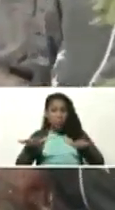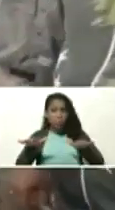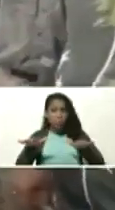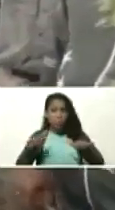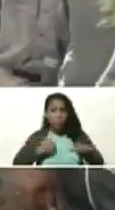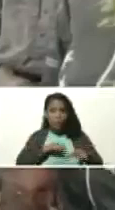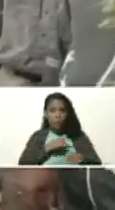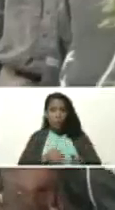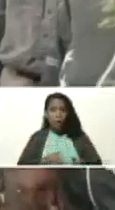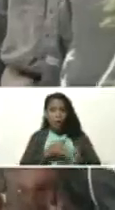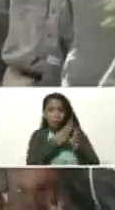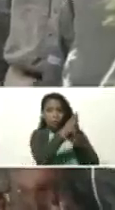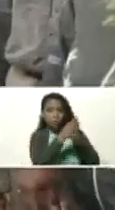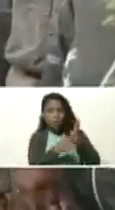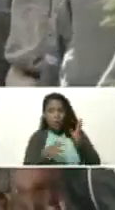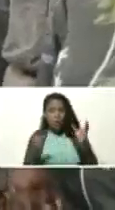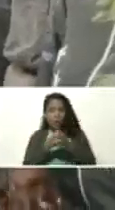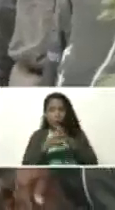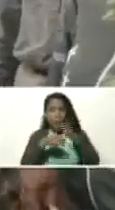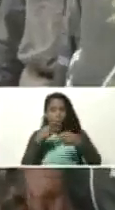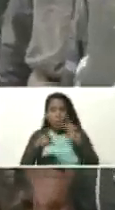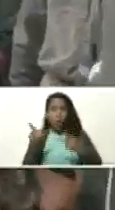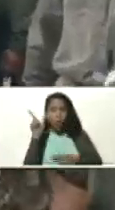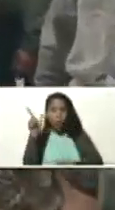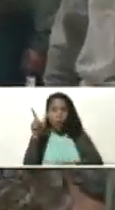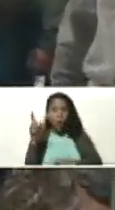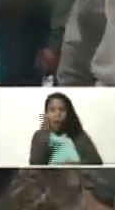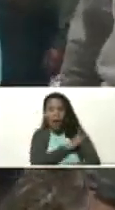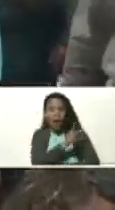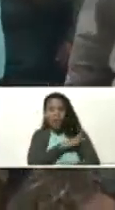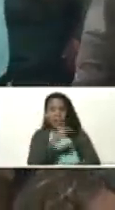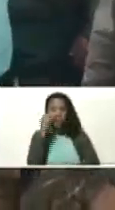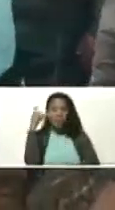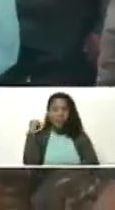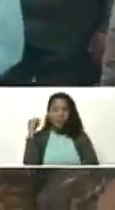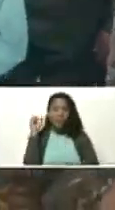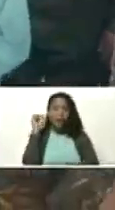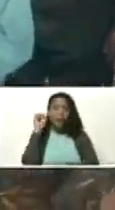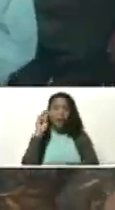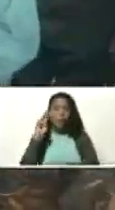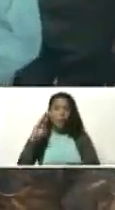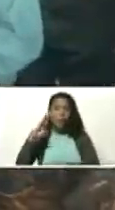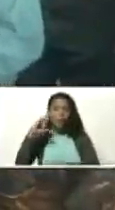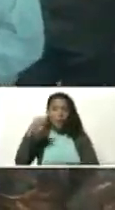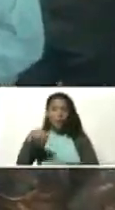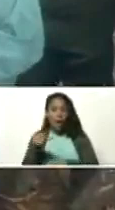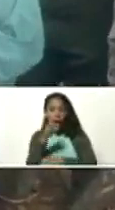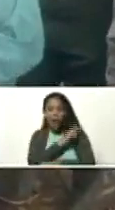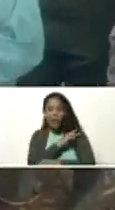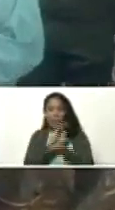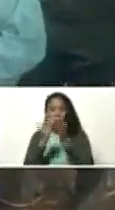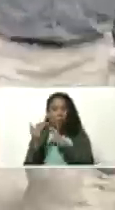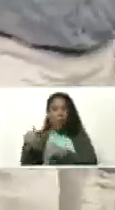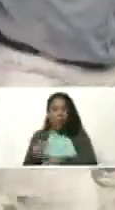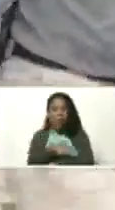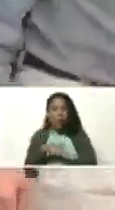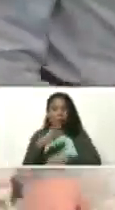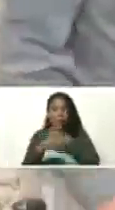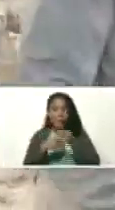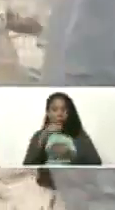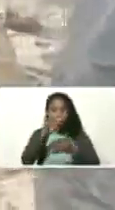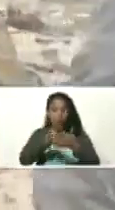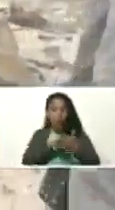nuestras estructuras del partido, nuestros jefes y jefas de UVC, nuestros jefes de calle, nuestros jefes de comunidad, dando un balance